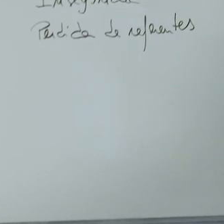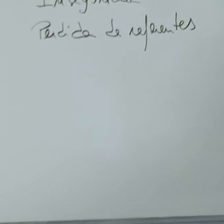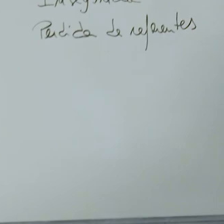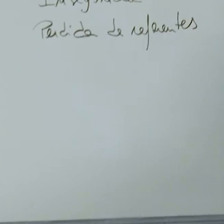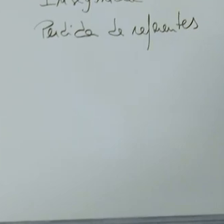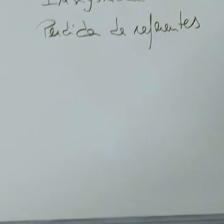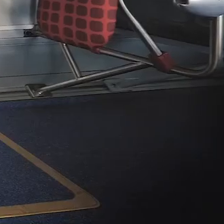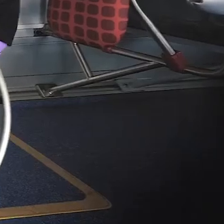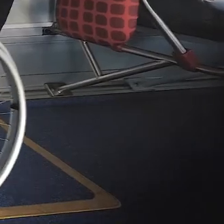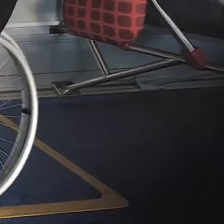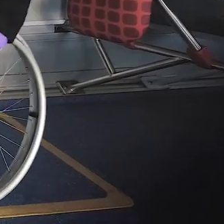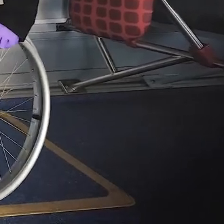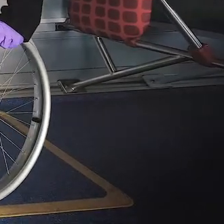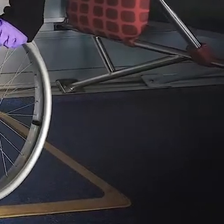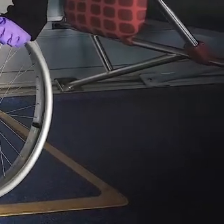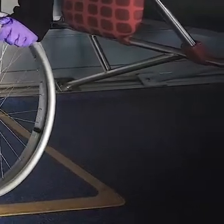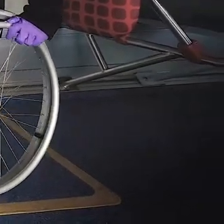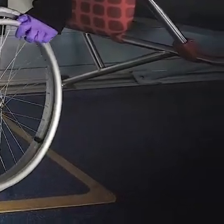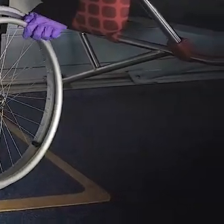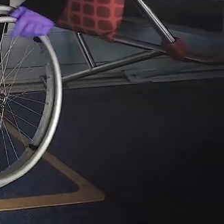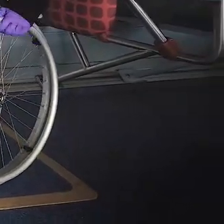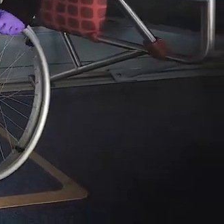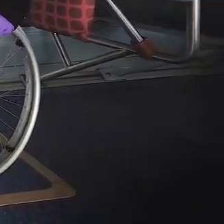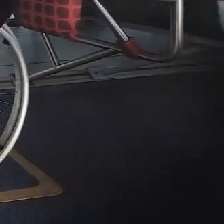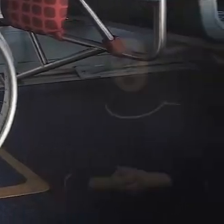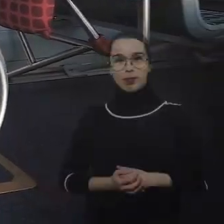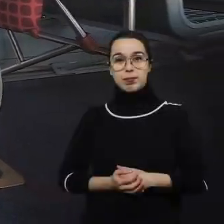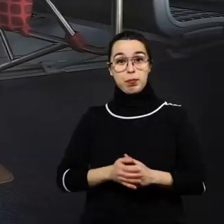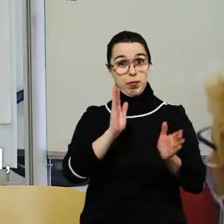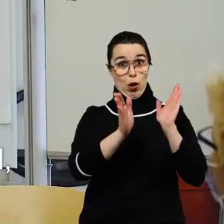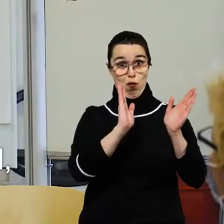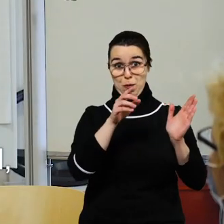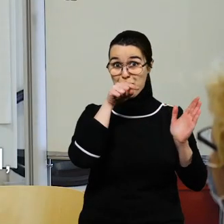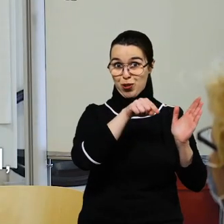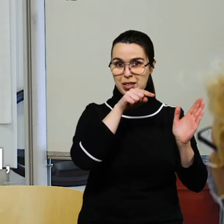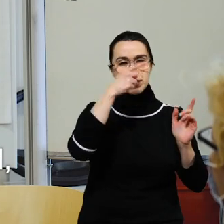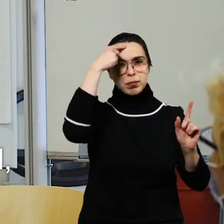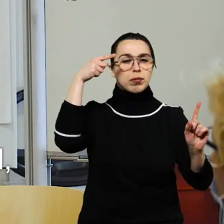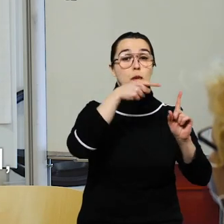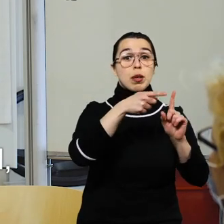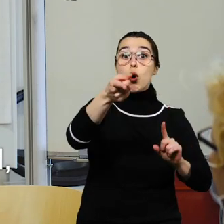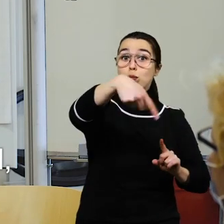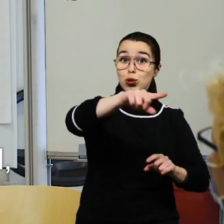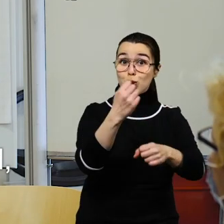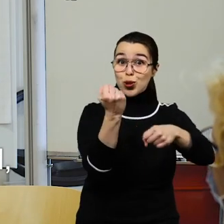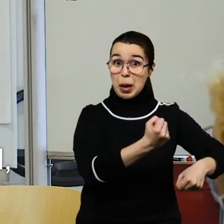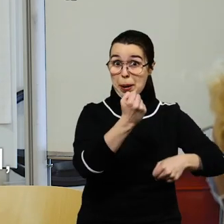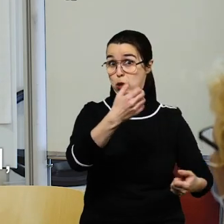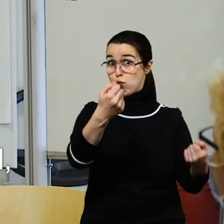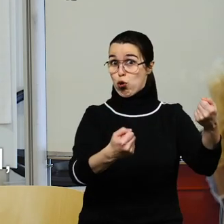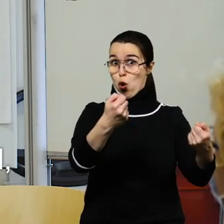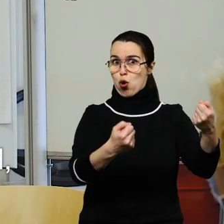del CAP, que podréis experimentarla en vuestras propias carnes. Lo que se pretende es que en todo